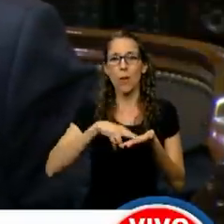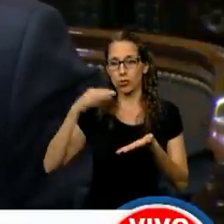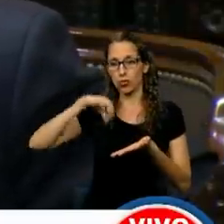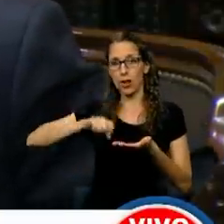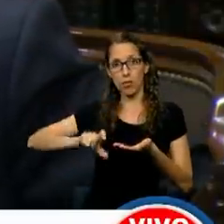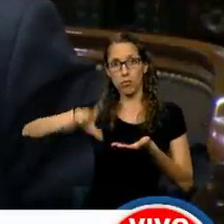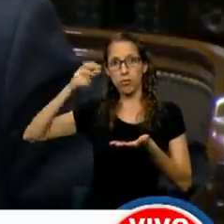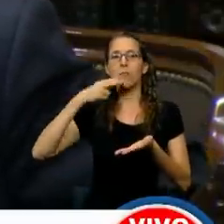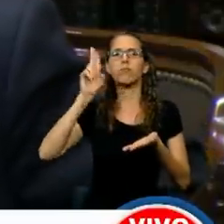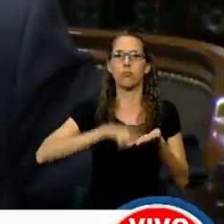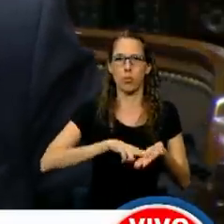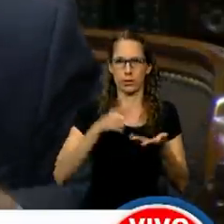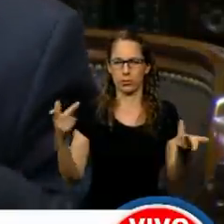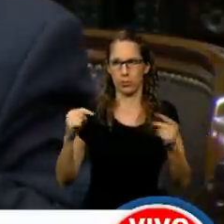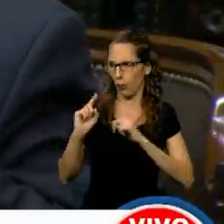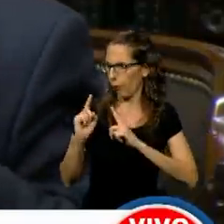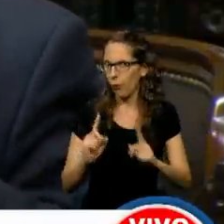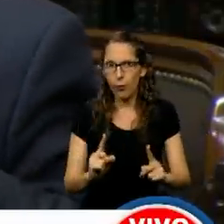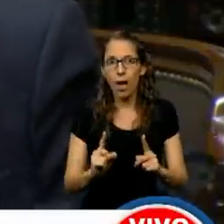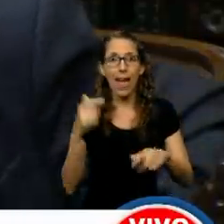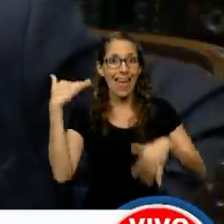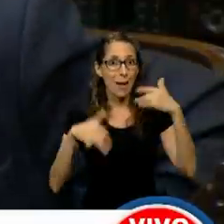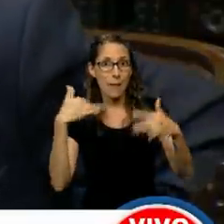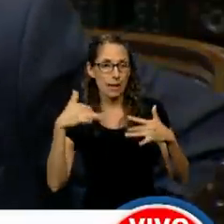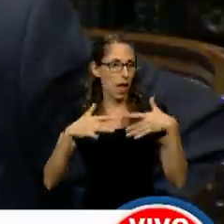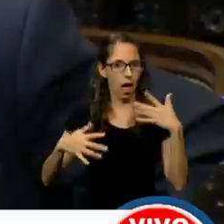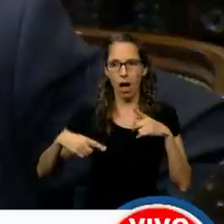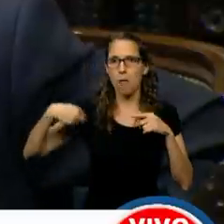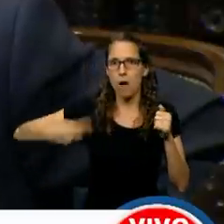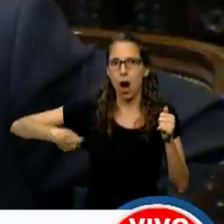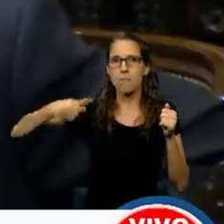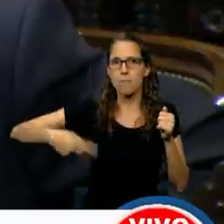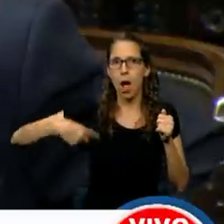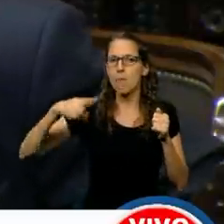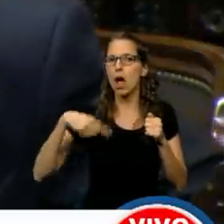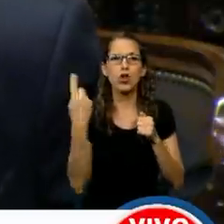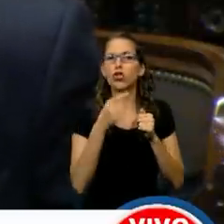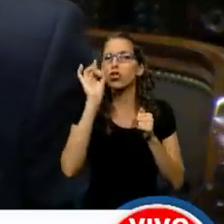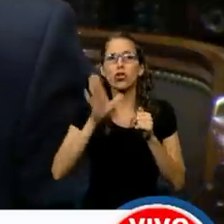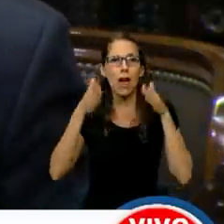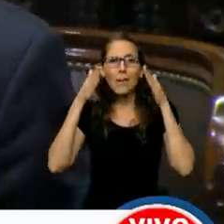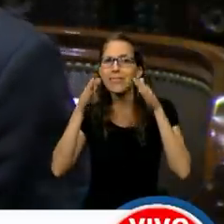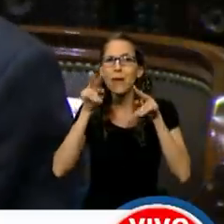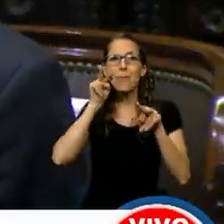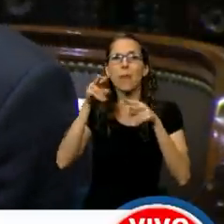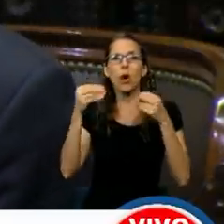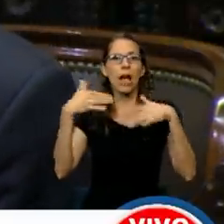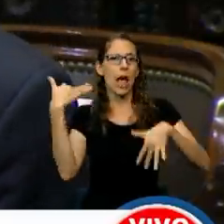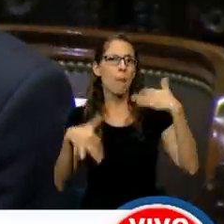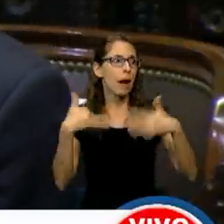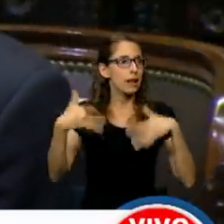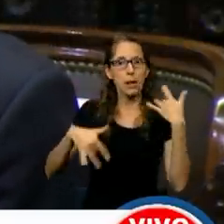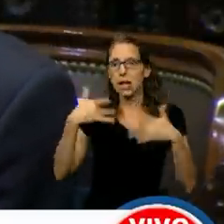recurrente y permanente empezamos a vivir en una especie de emergente gracia que es la que se utilizó como pretexto